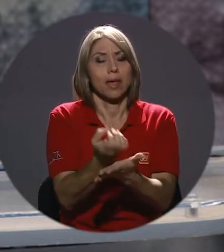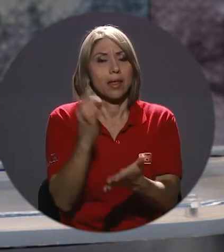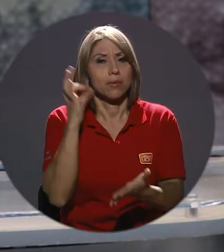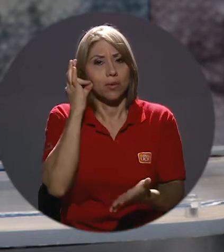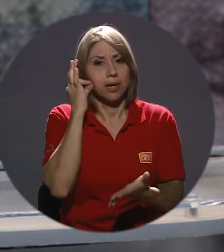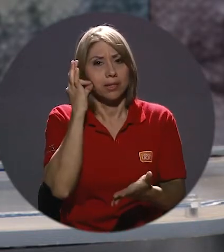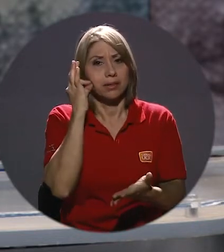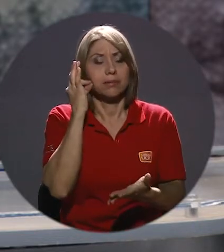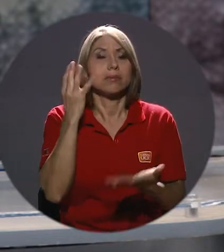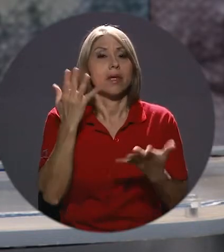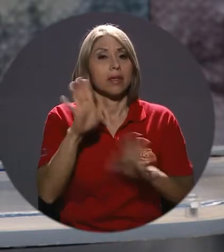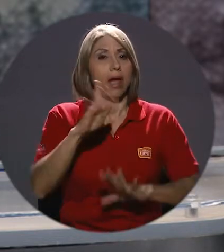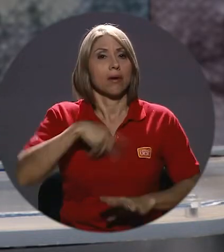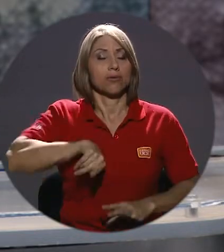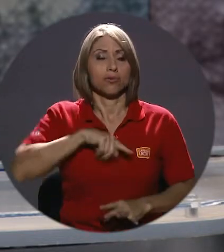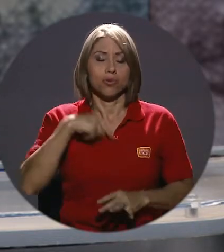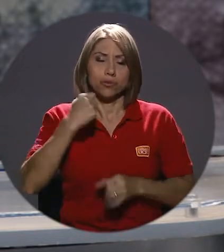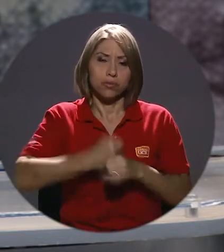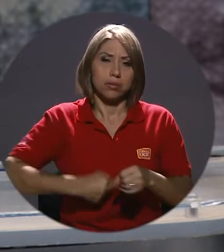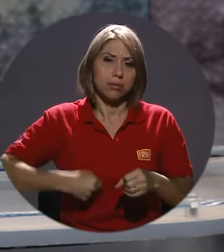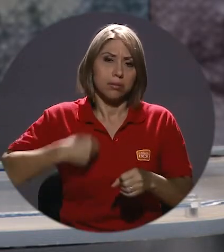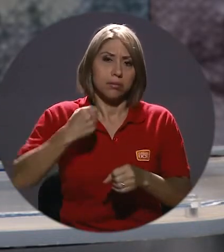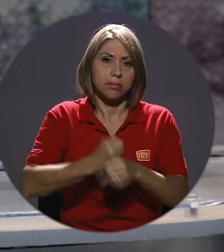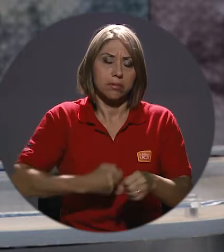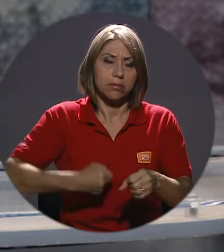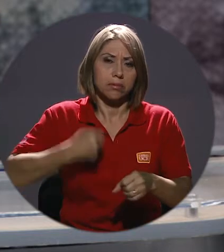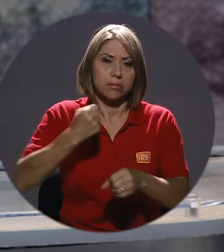mujeres que venimos trabajando. Entonces,